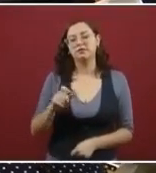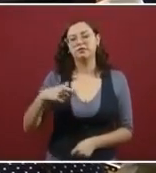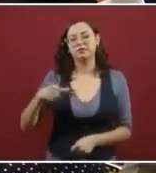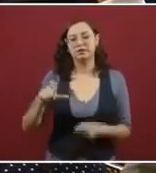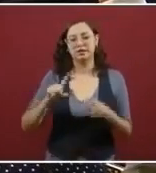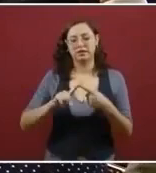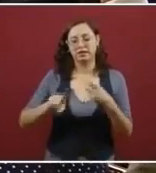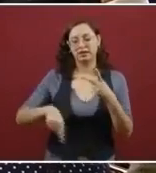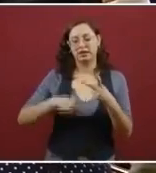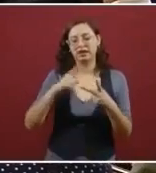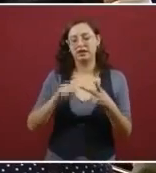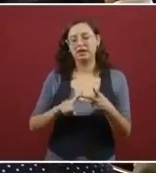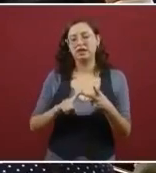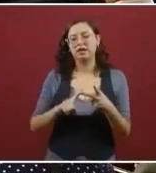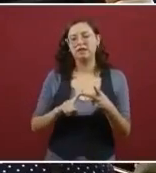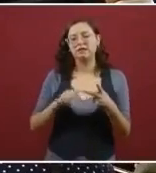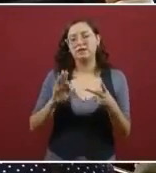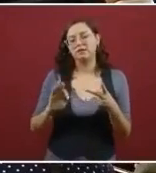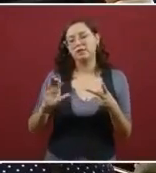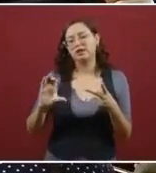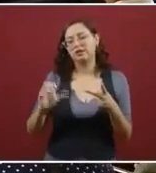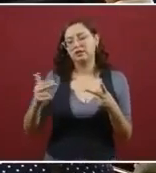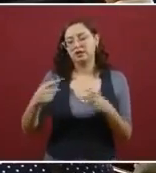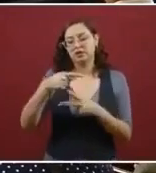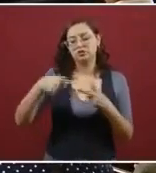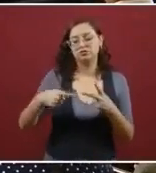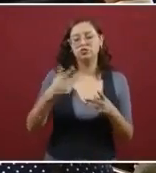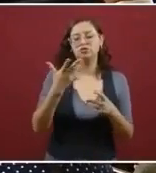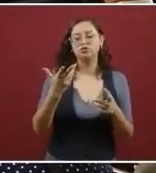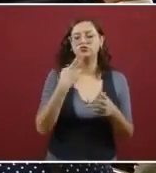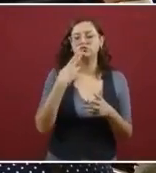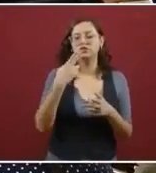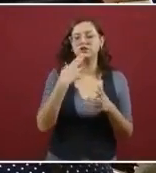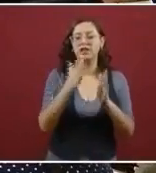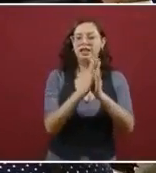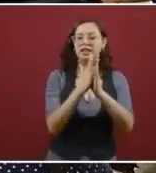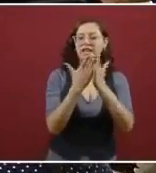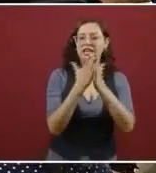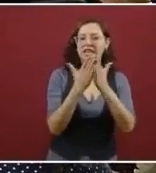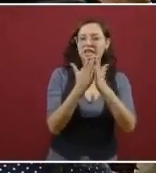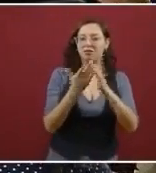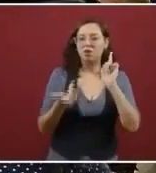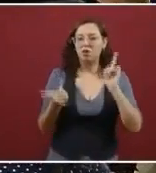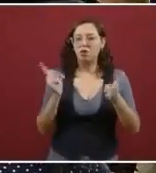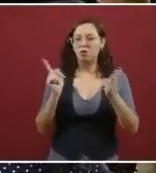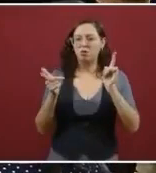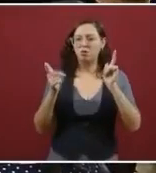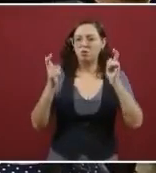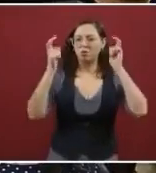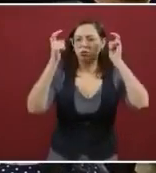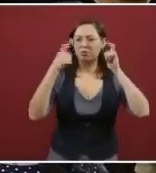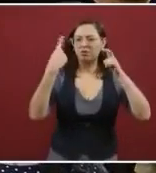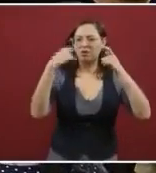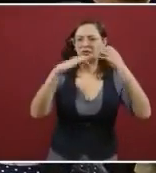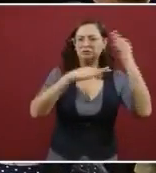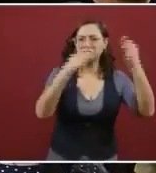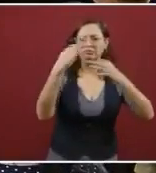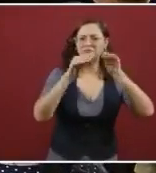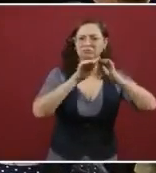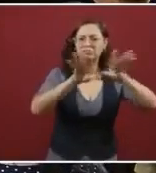vaquero para difundir campañas del gobierno por su alto